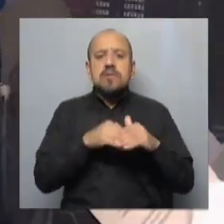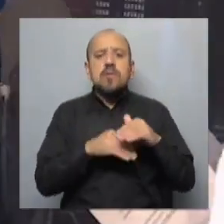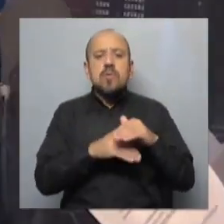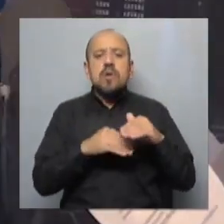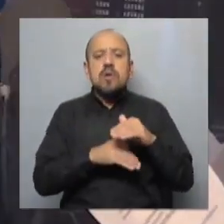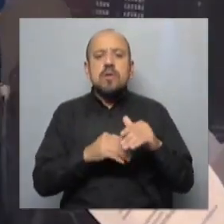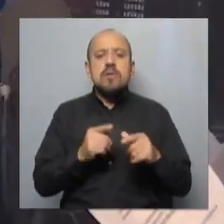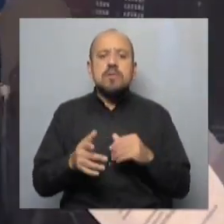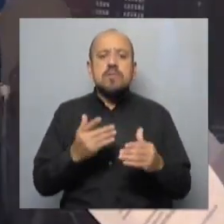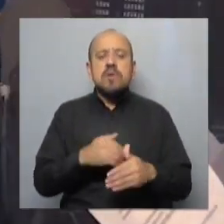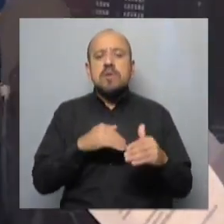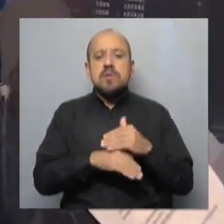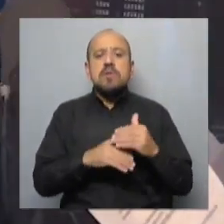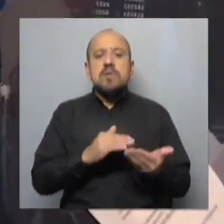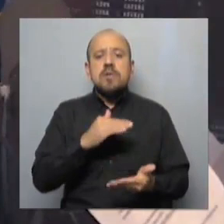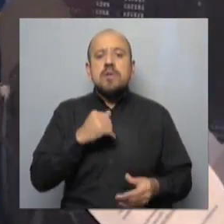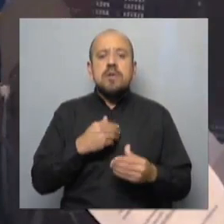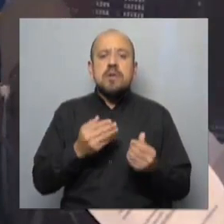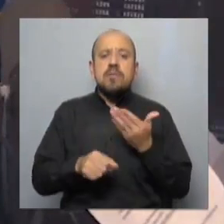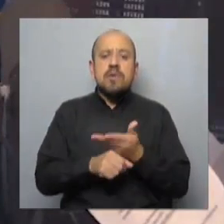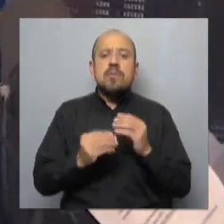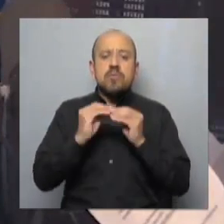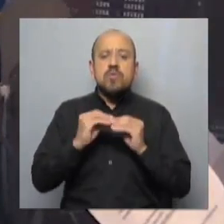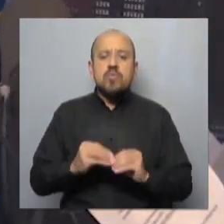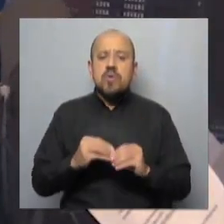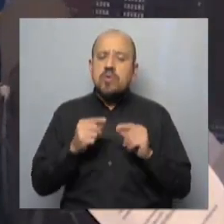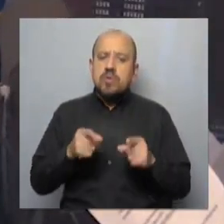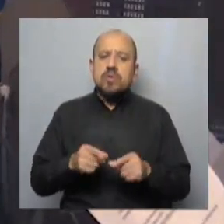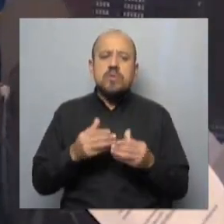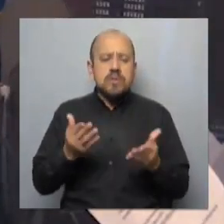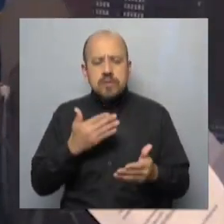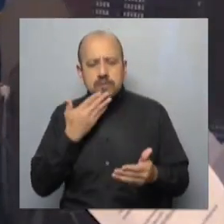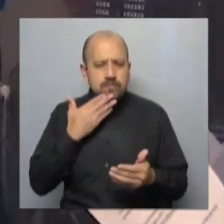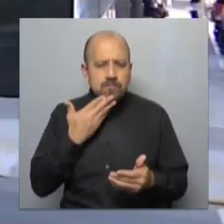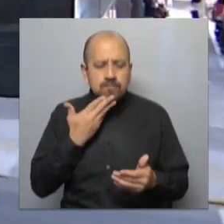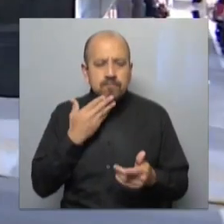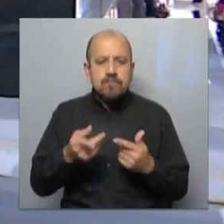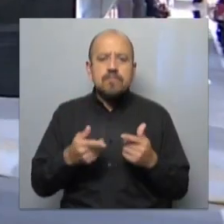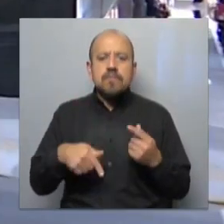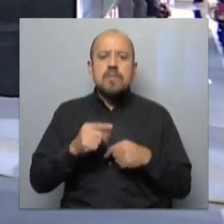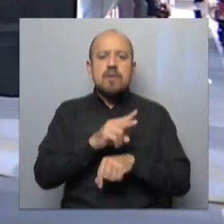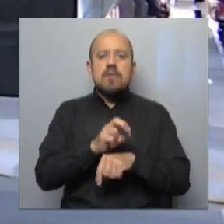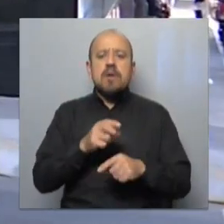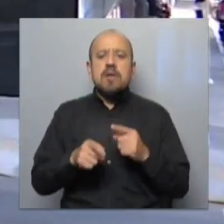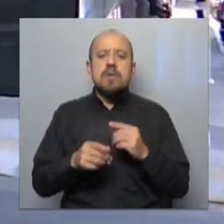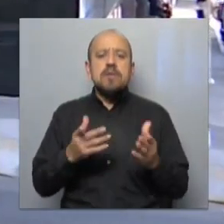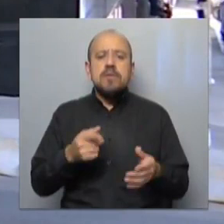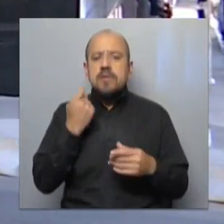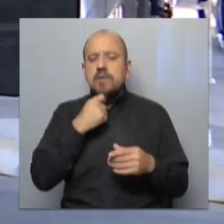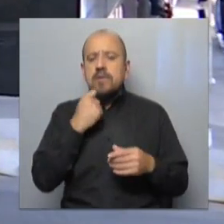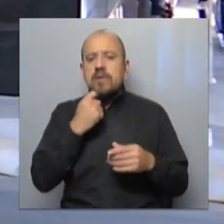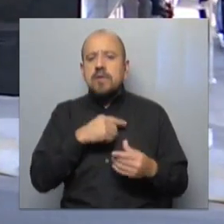para tener bandejas repletas y así pedir presupuesto acotó que no es bueno sembrar suspicacias respecto a la actuación de los fiscales de falta de